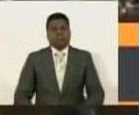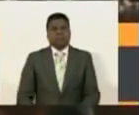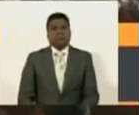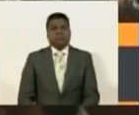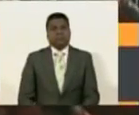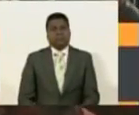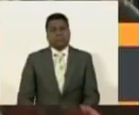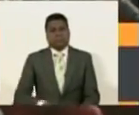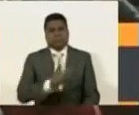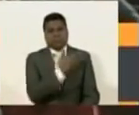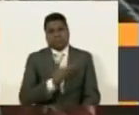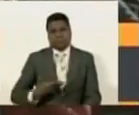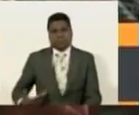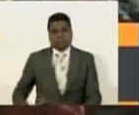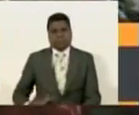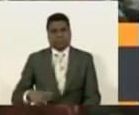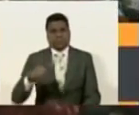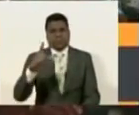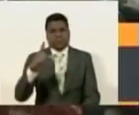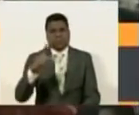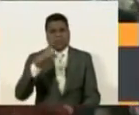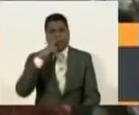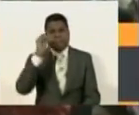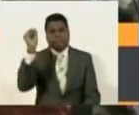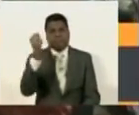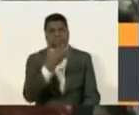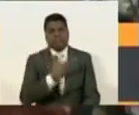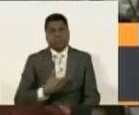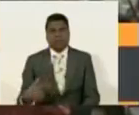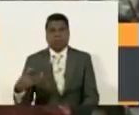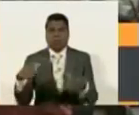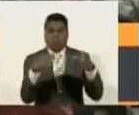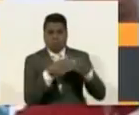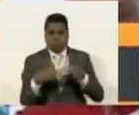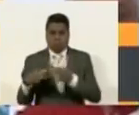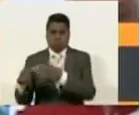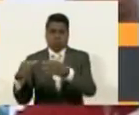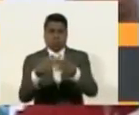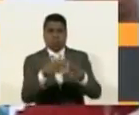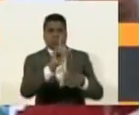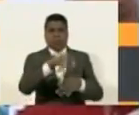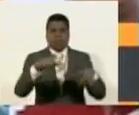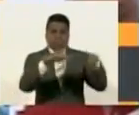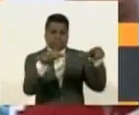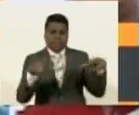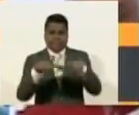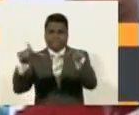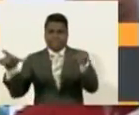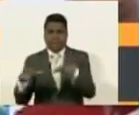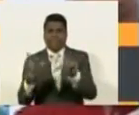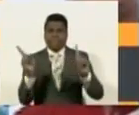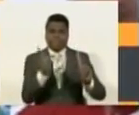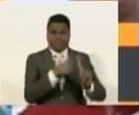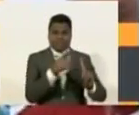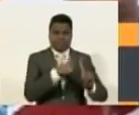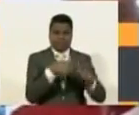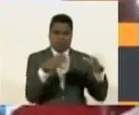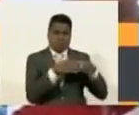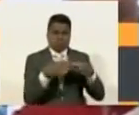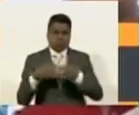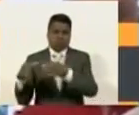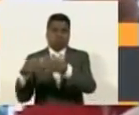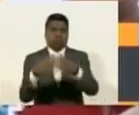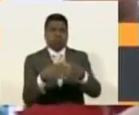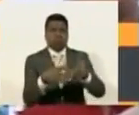Maduro dijo que iba a ser por vía sectorial y por vía territorial, ¿por sectores de quién? De los